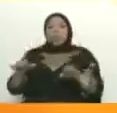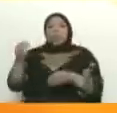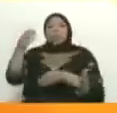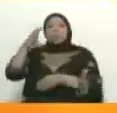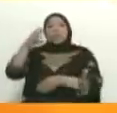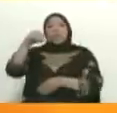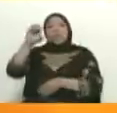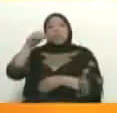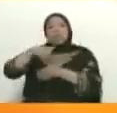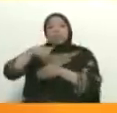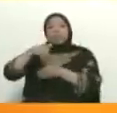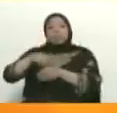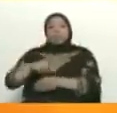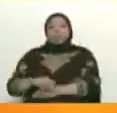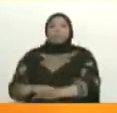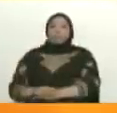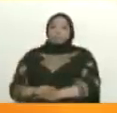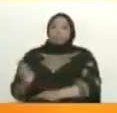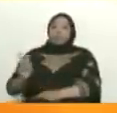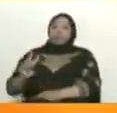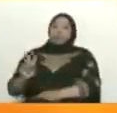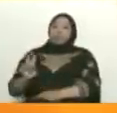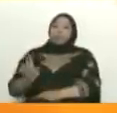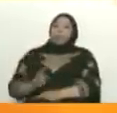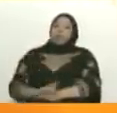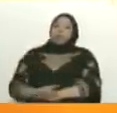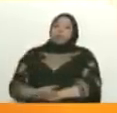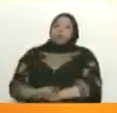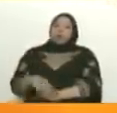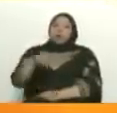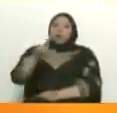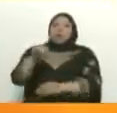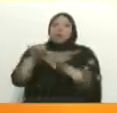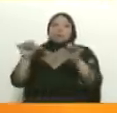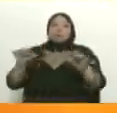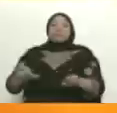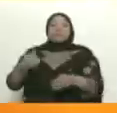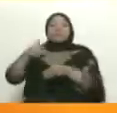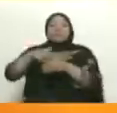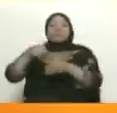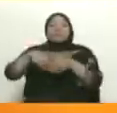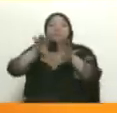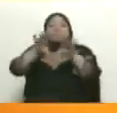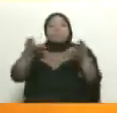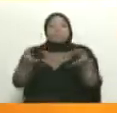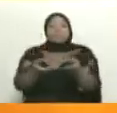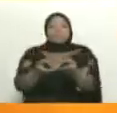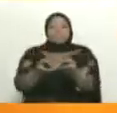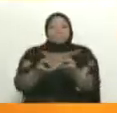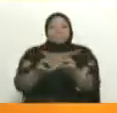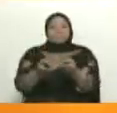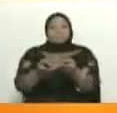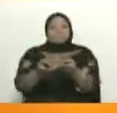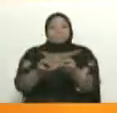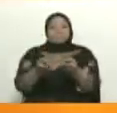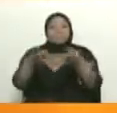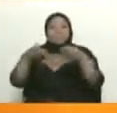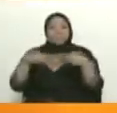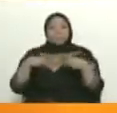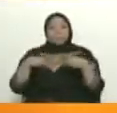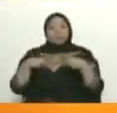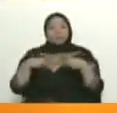electoral de Venezuela, por supuesto, pero también en los sistemas electorales del mundo. Era